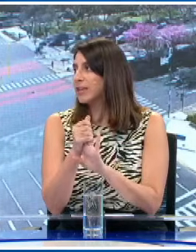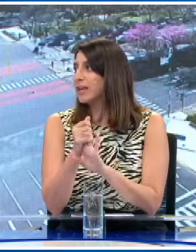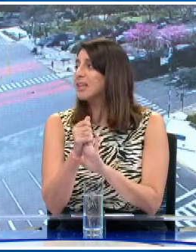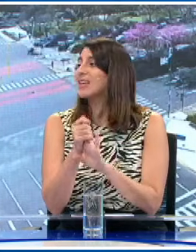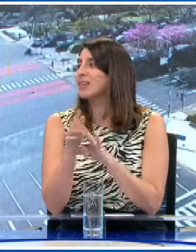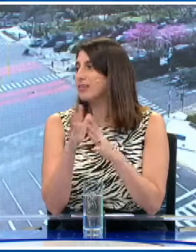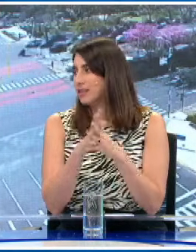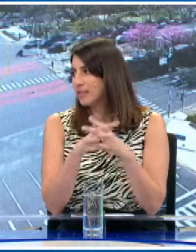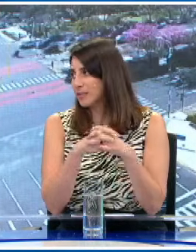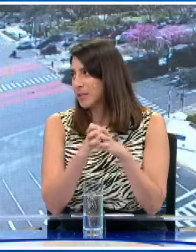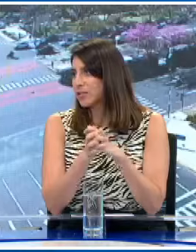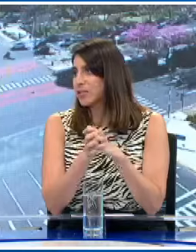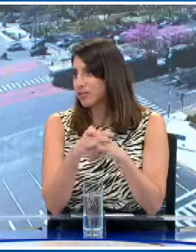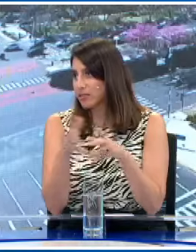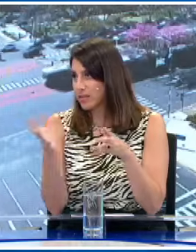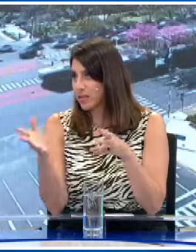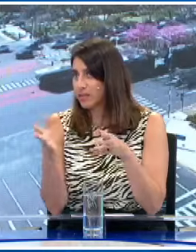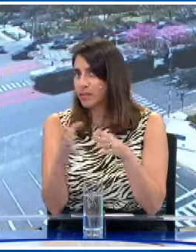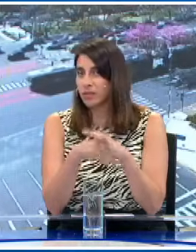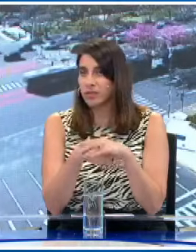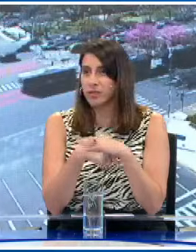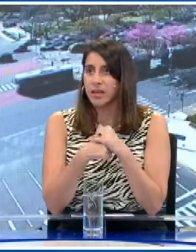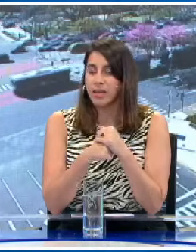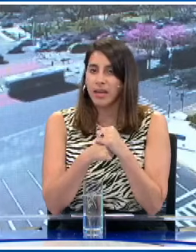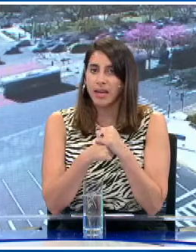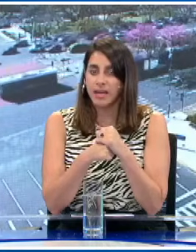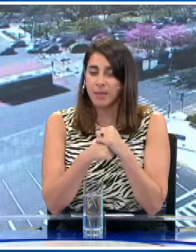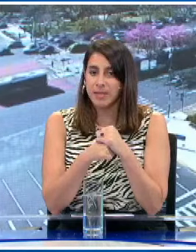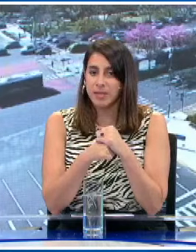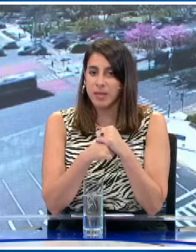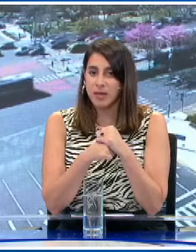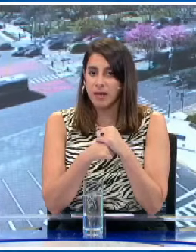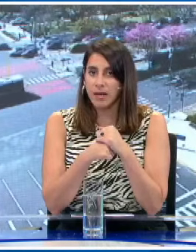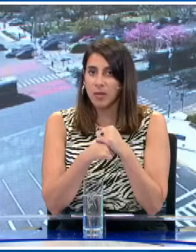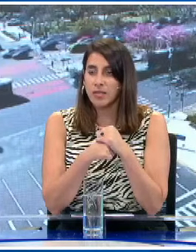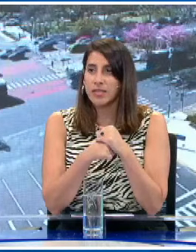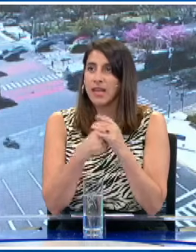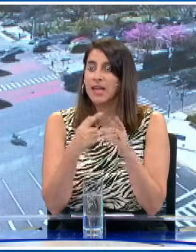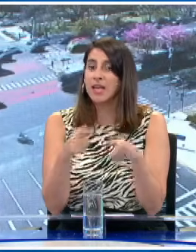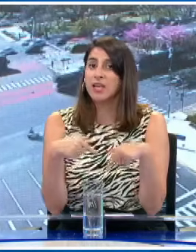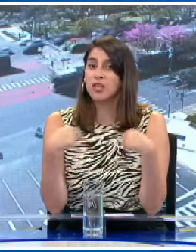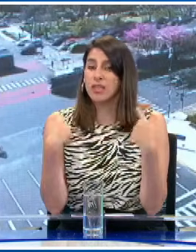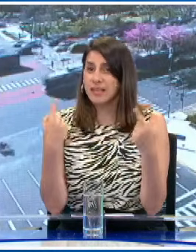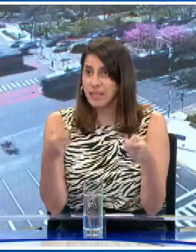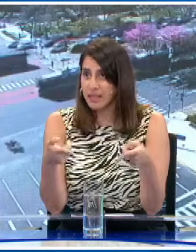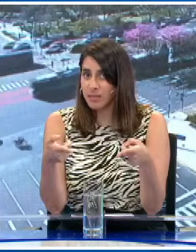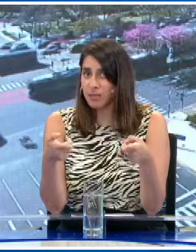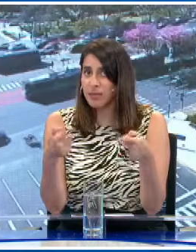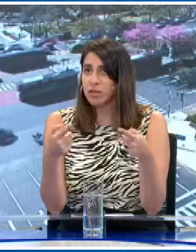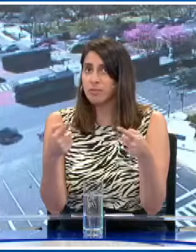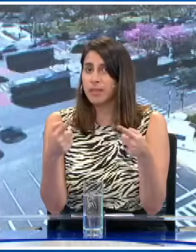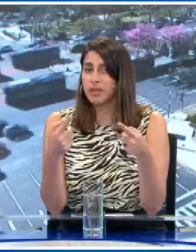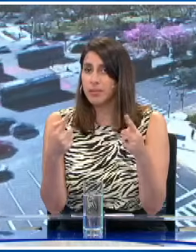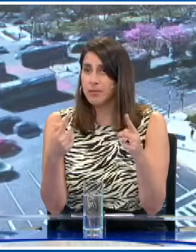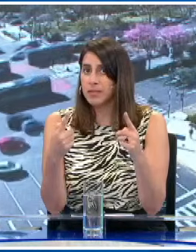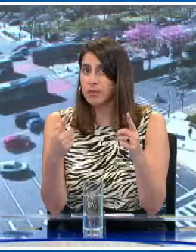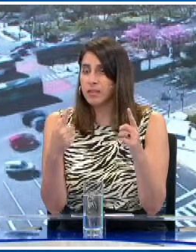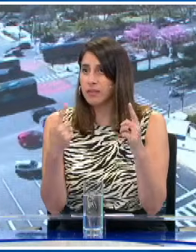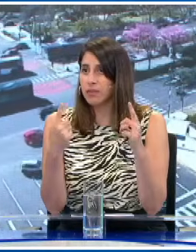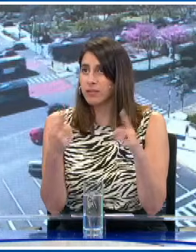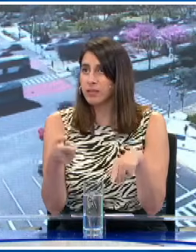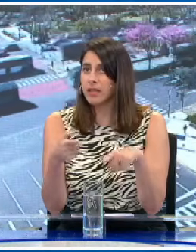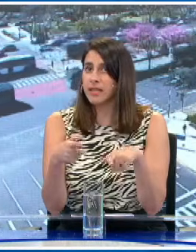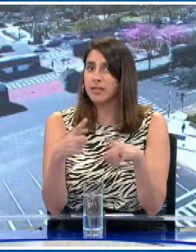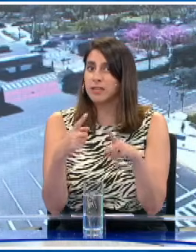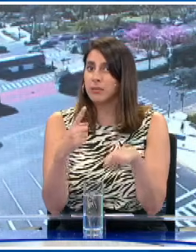vino. Al final terminaron siendo 3, que son los que mencionaba Gonza. Yo la tenía en ese momento, pero después me di cuenta